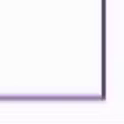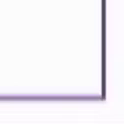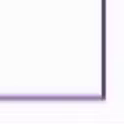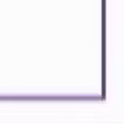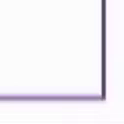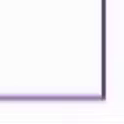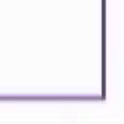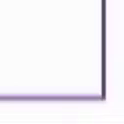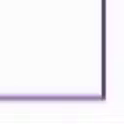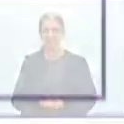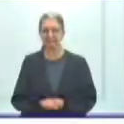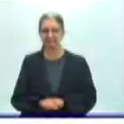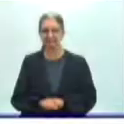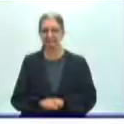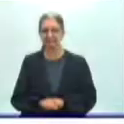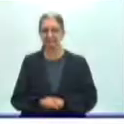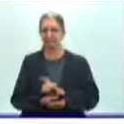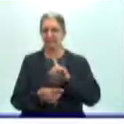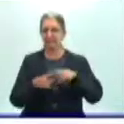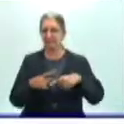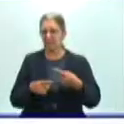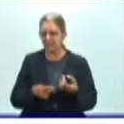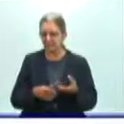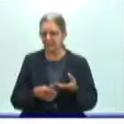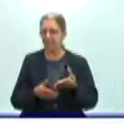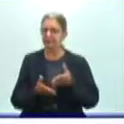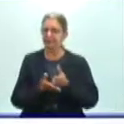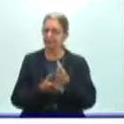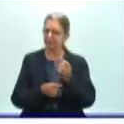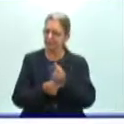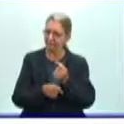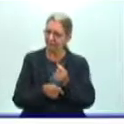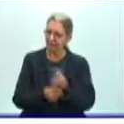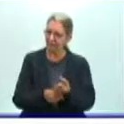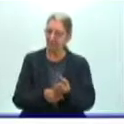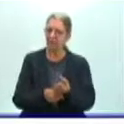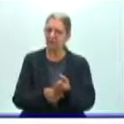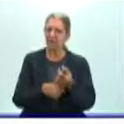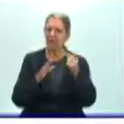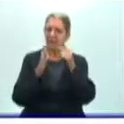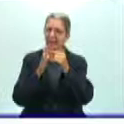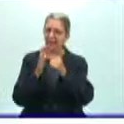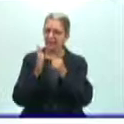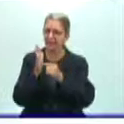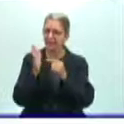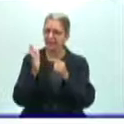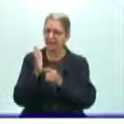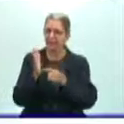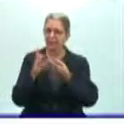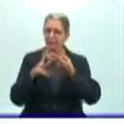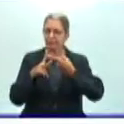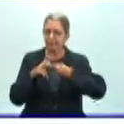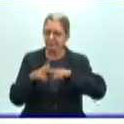Para luego seguir trabajando con los elementos que tenemos para resolver este ejercicio.